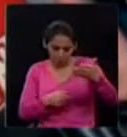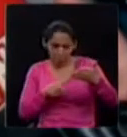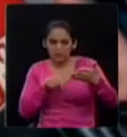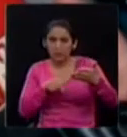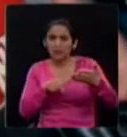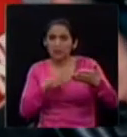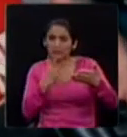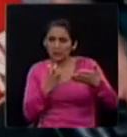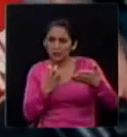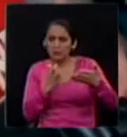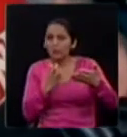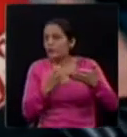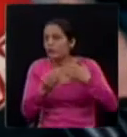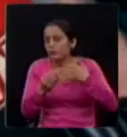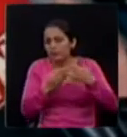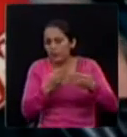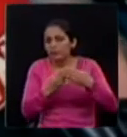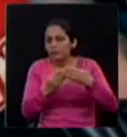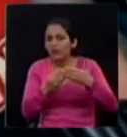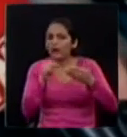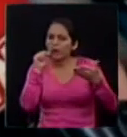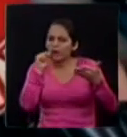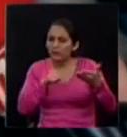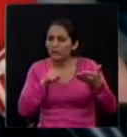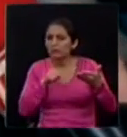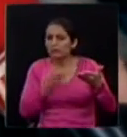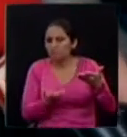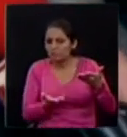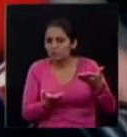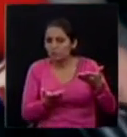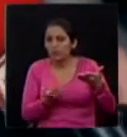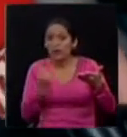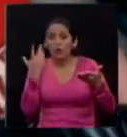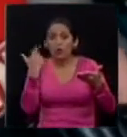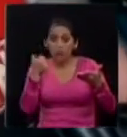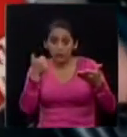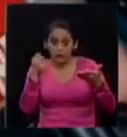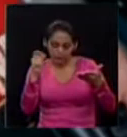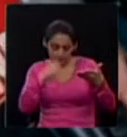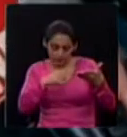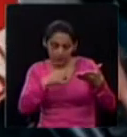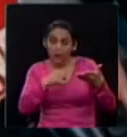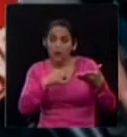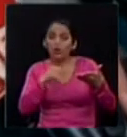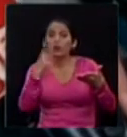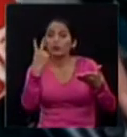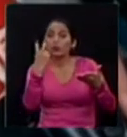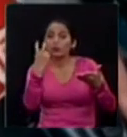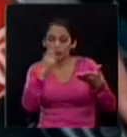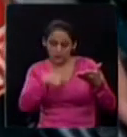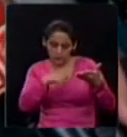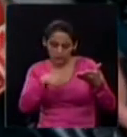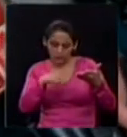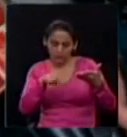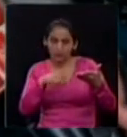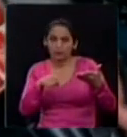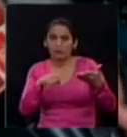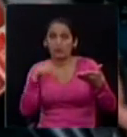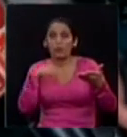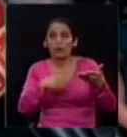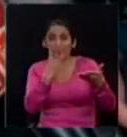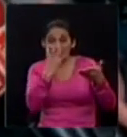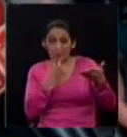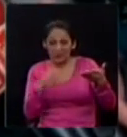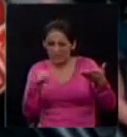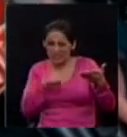hasta la fecha de su caducidad. Simplemente lo que tiene que hacerse en el llenado es poner 12% sin tachones ni enmendaduras, porque eso le anularía al comprobante de